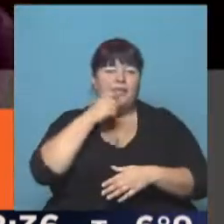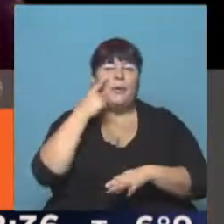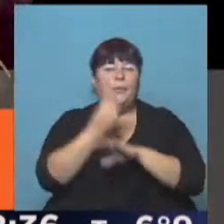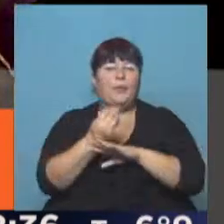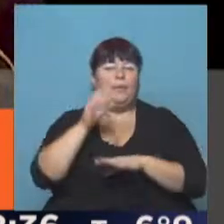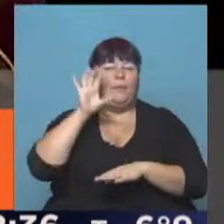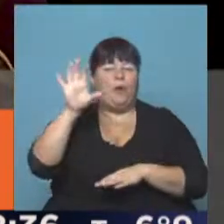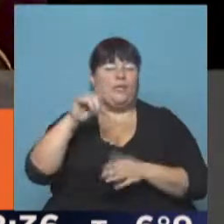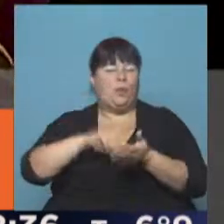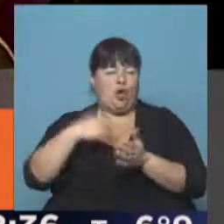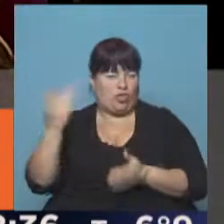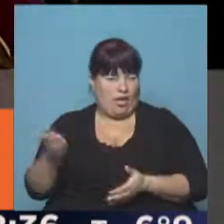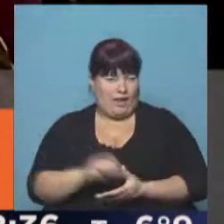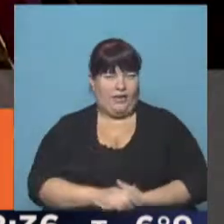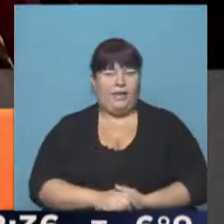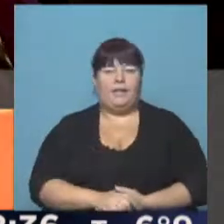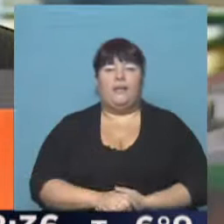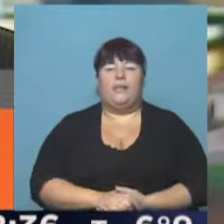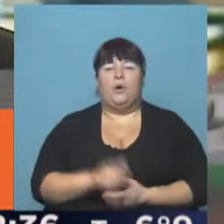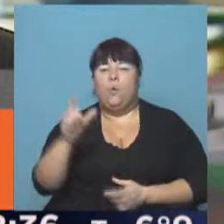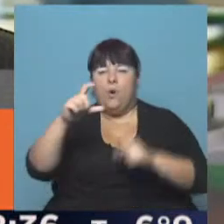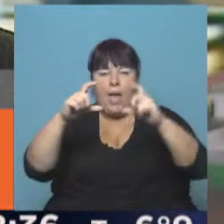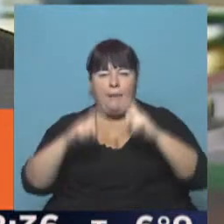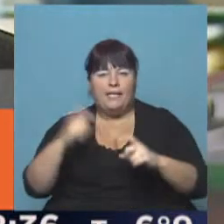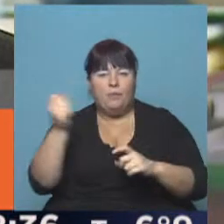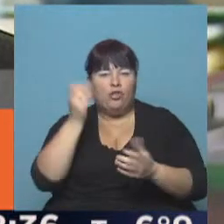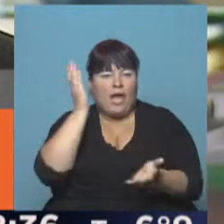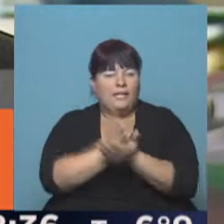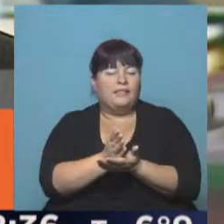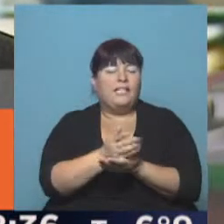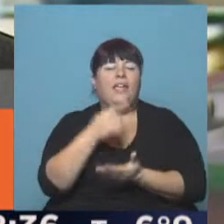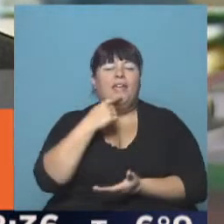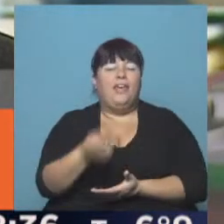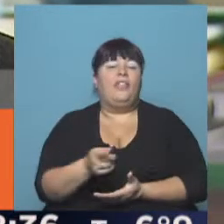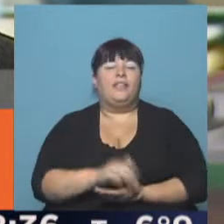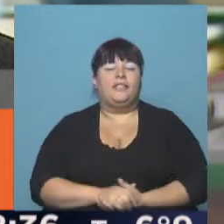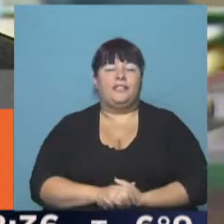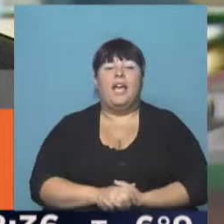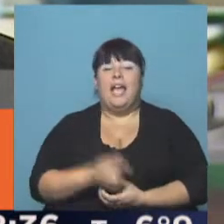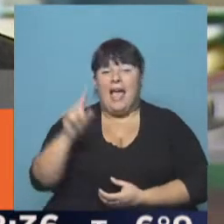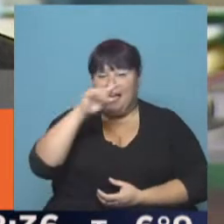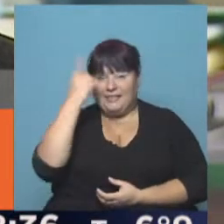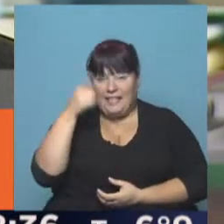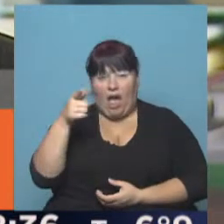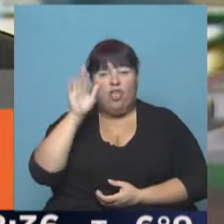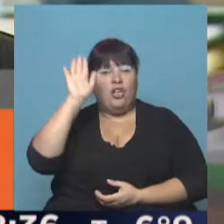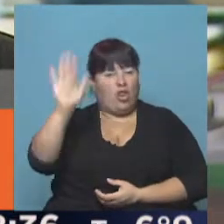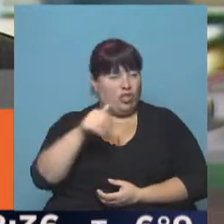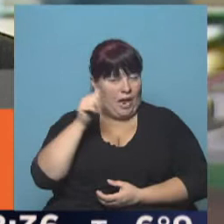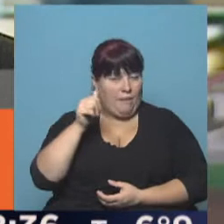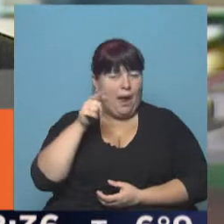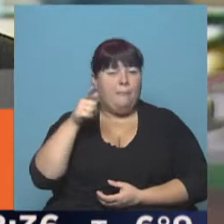en la provincia de Buenos Aires. Hay un párrafo muy interesante en la sentencia que dice que, porque el Estado Nacional fue llamado